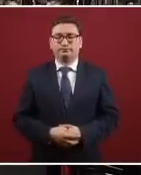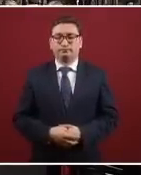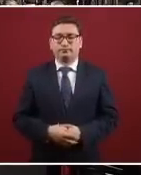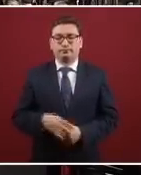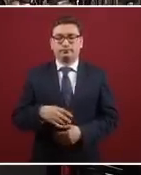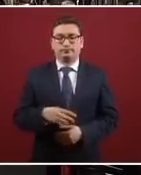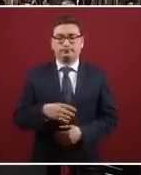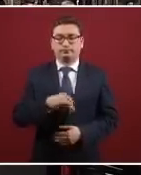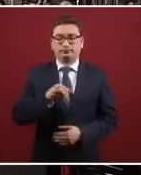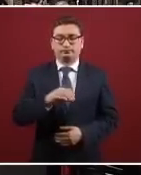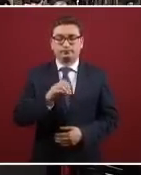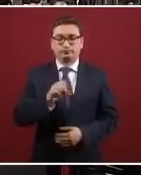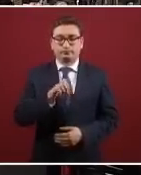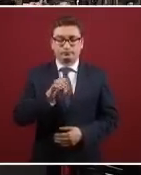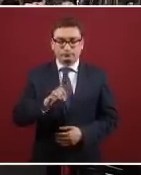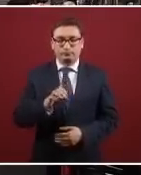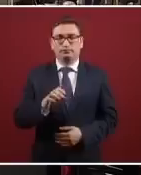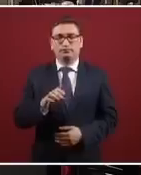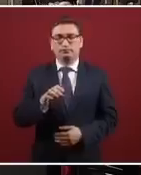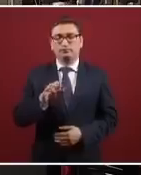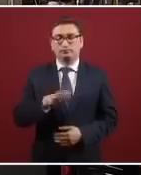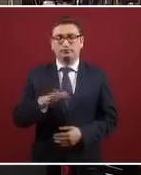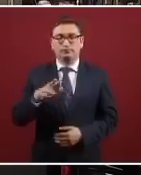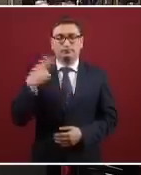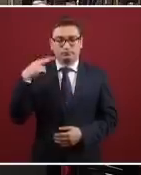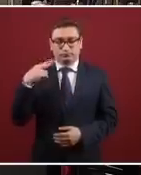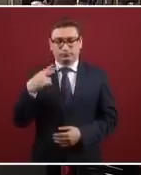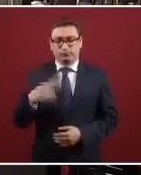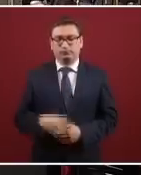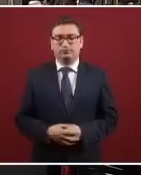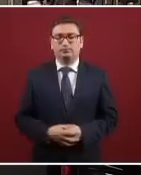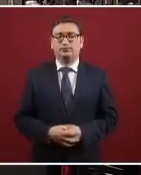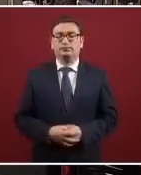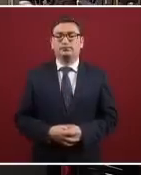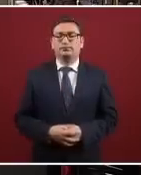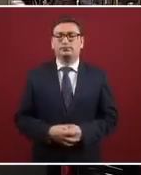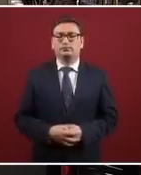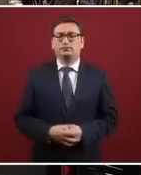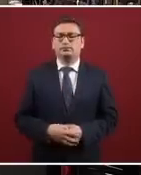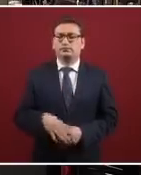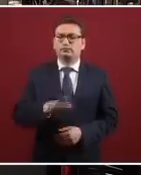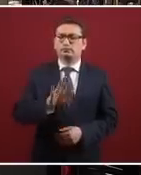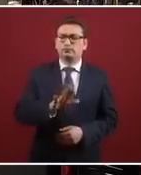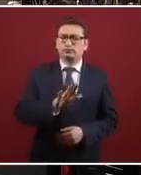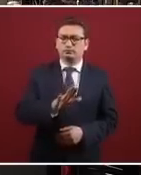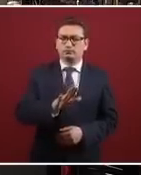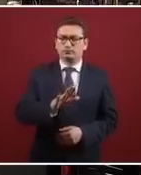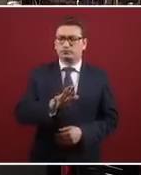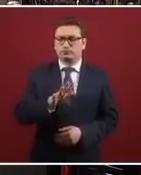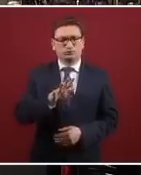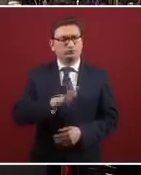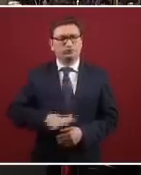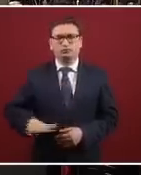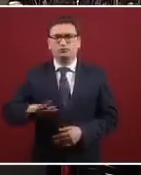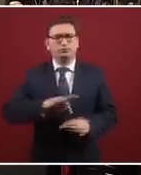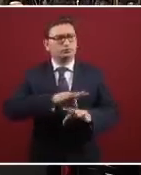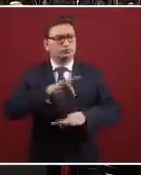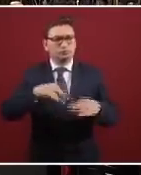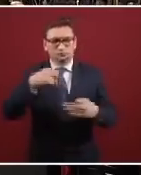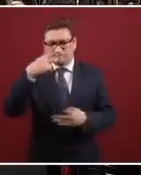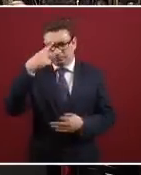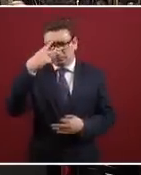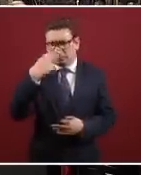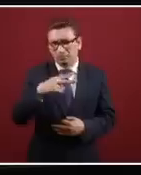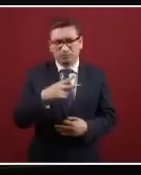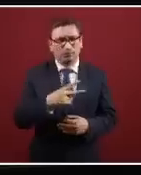José Sobrevilla, de Noreste, Veracruz. ¿Cuándo va a conocer el pueblo mexicano un estudio detallado